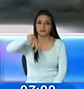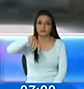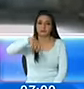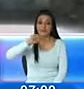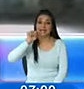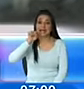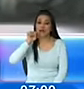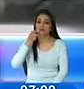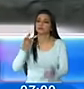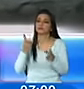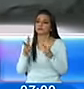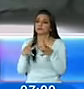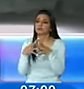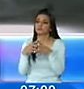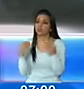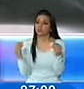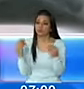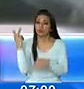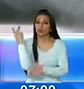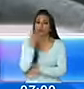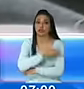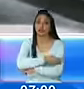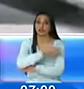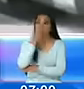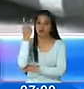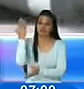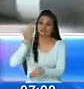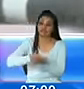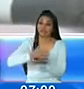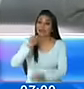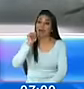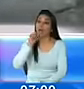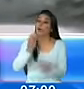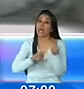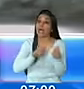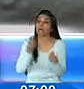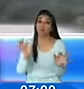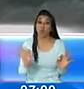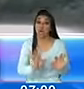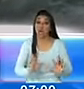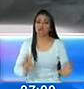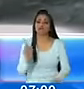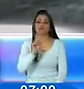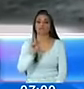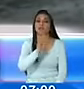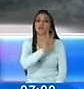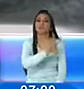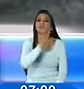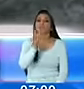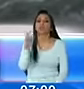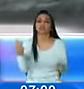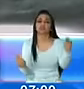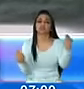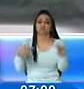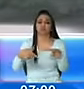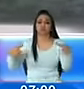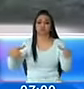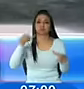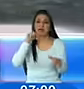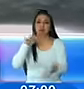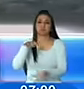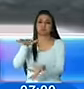la solución en estos dos días de suspensión de agua. Se tiene previsto poner 22 tanqueros, 15 van a estar en